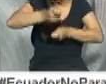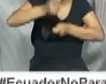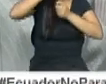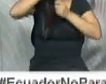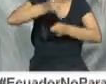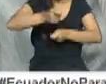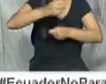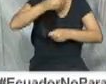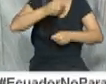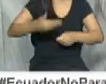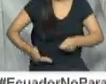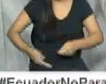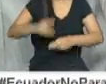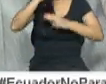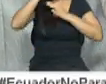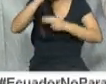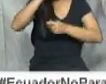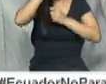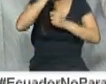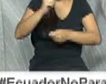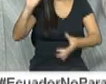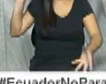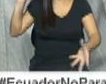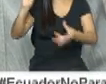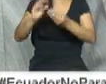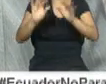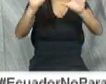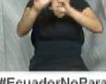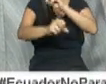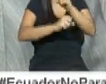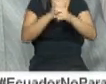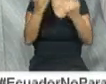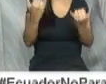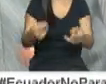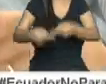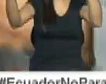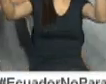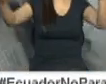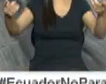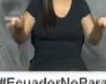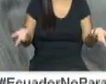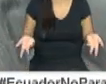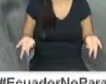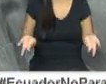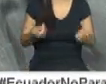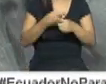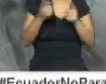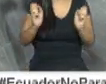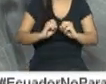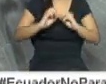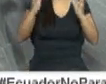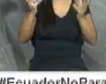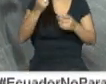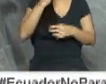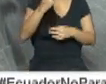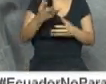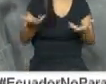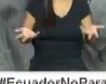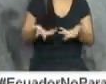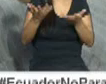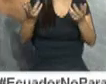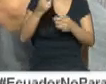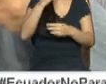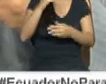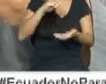¿Sí? Entonces, eso es así. O sea, y como dije, no solo al